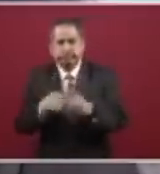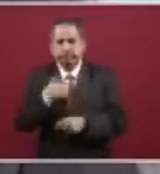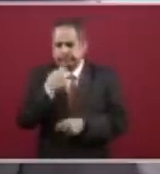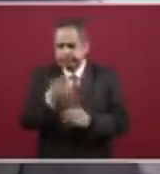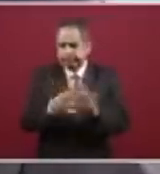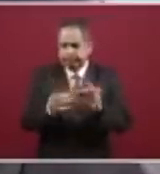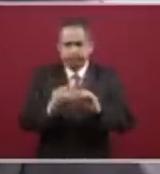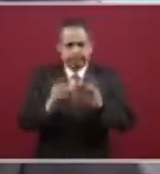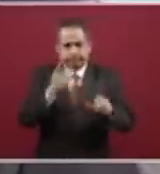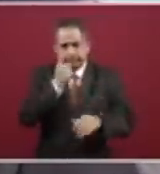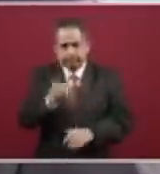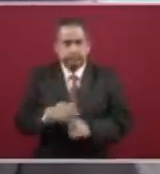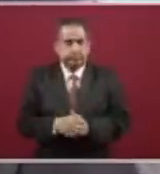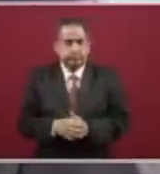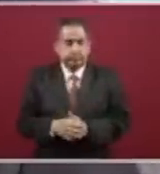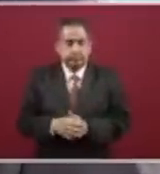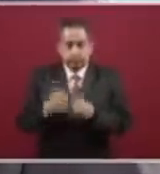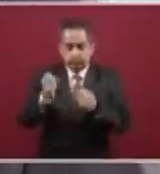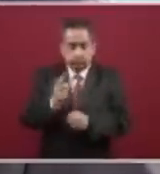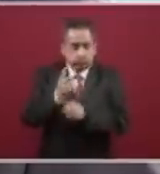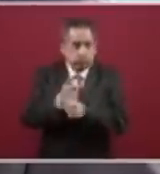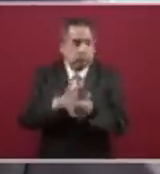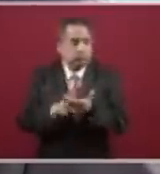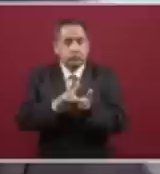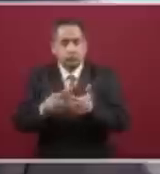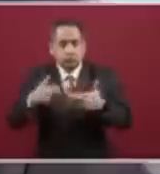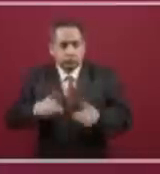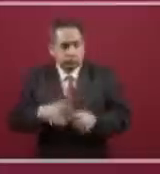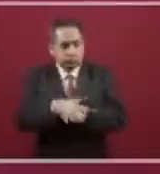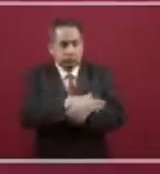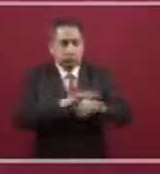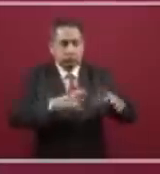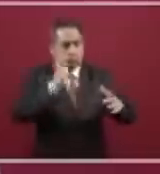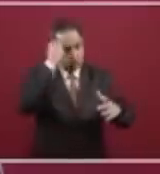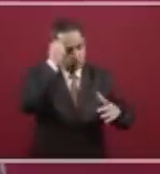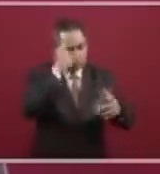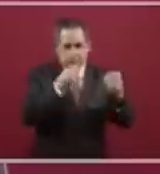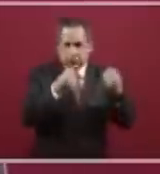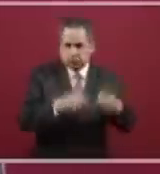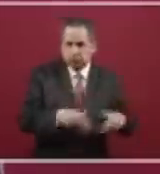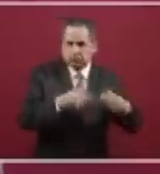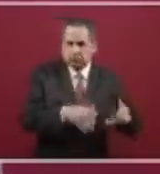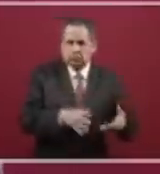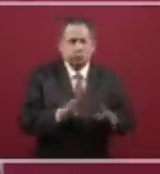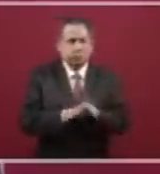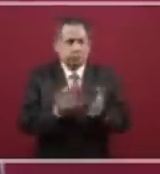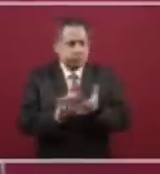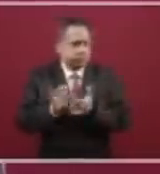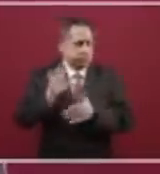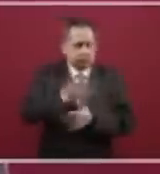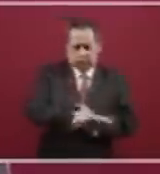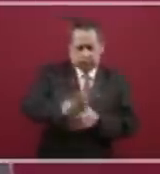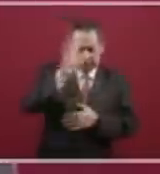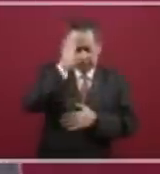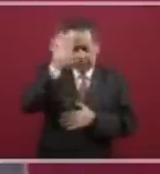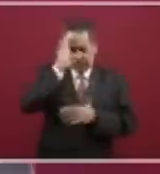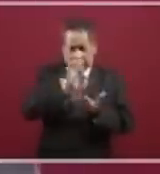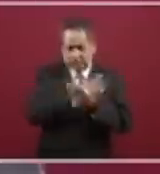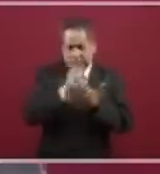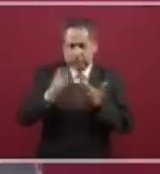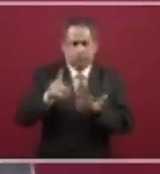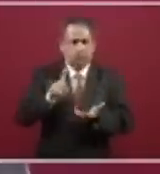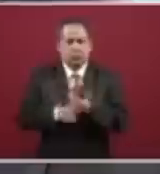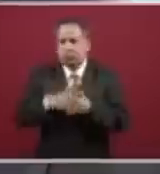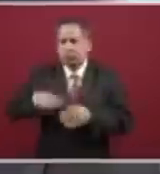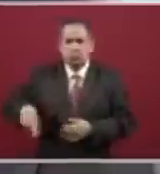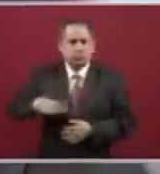la seguridad y los derechos humanos de la población local y de que se trataba de una inversión exagerada para un país con